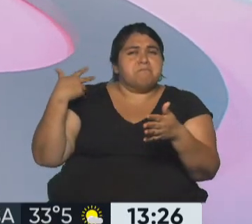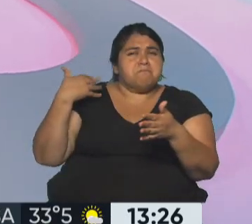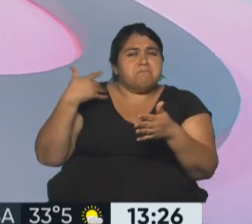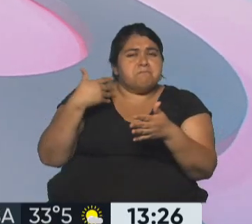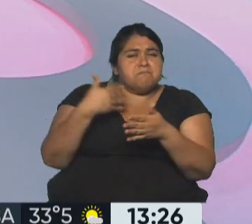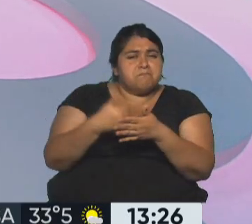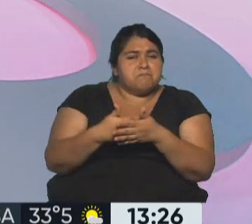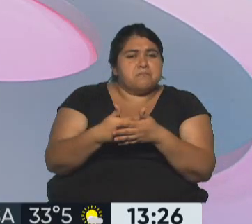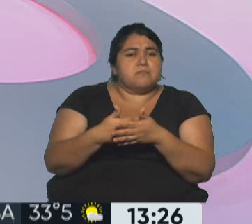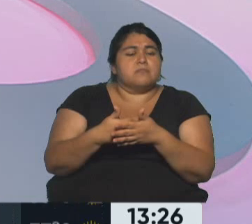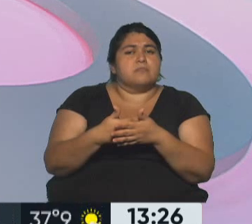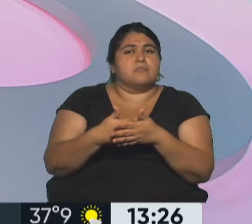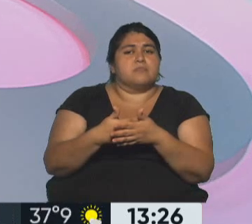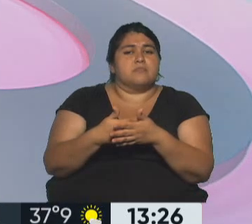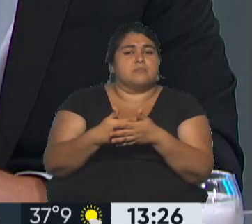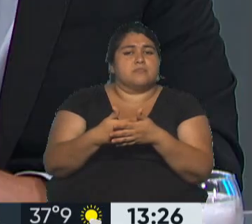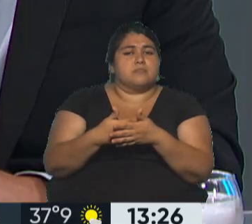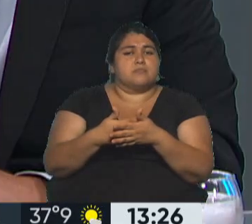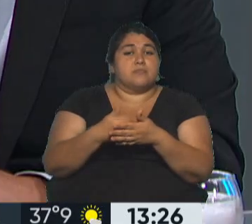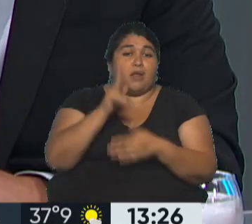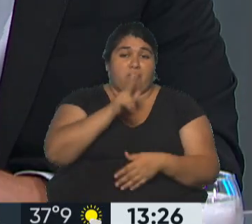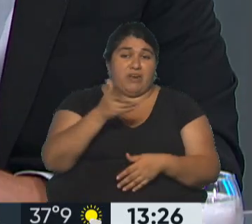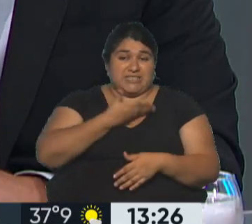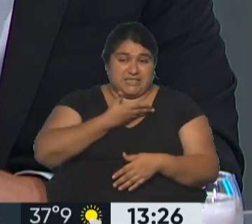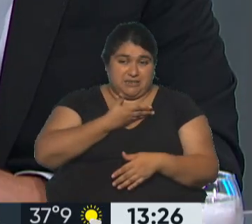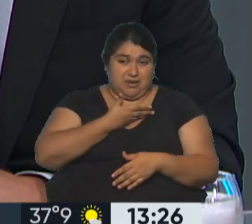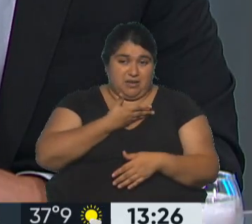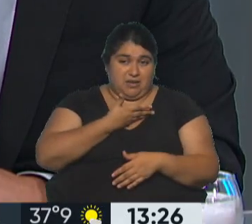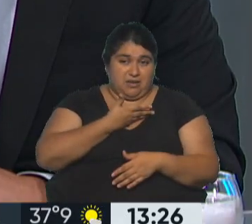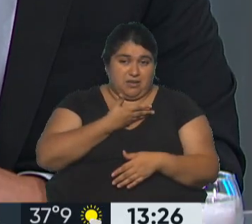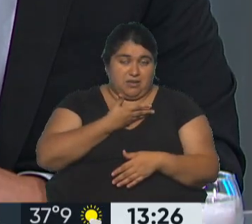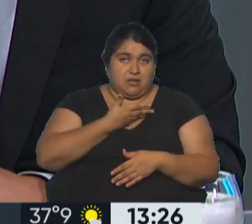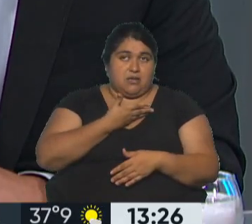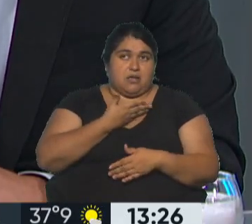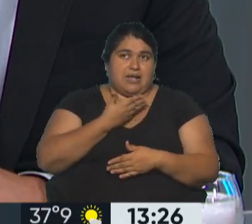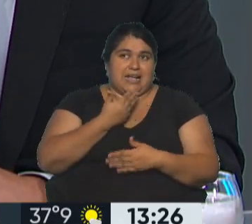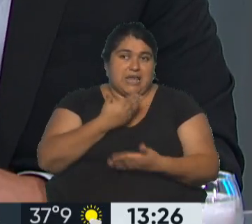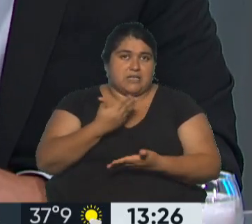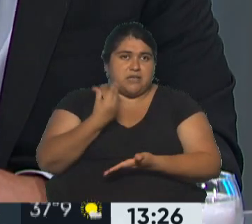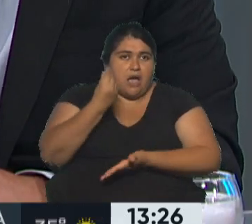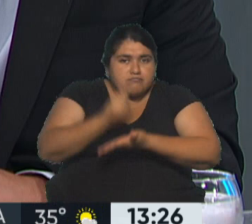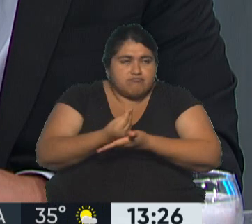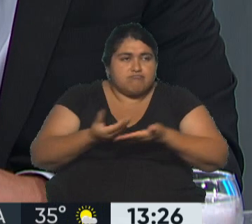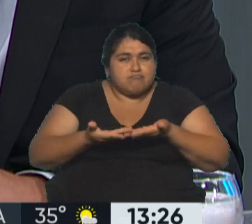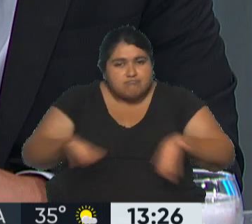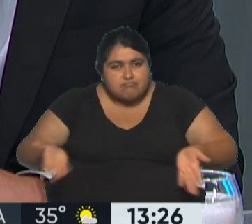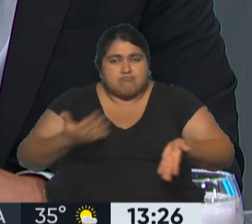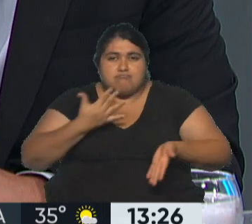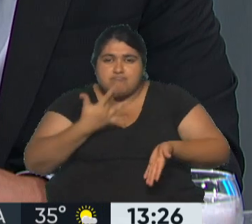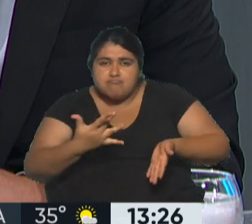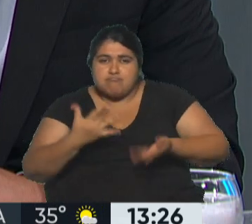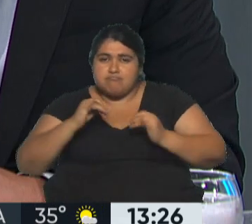¿Cuánto margen tuvo Francisco Bergoglio para hacer de esas gestualidades cambios estructurales, tanto dentro de la